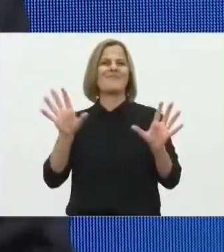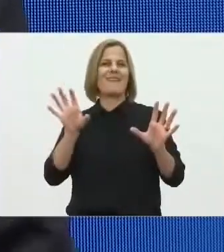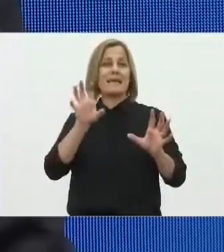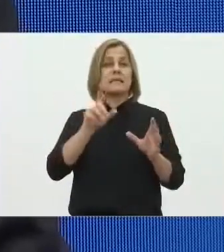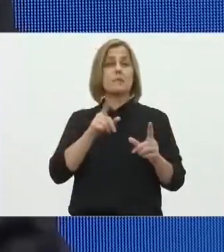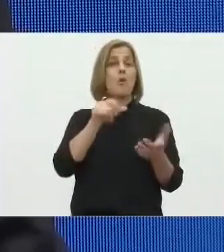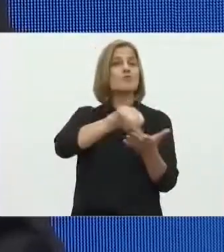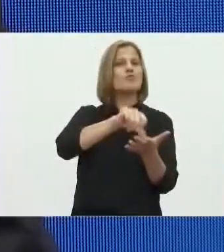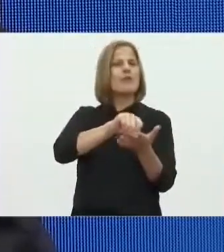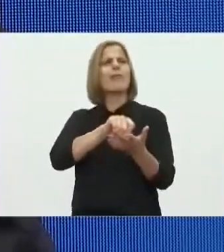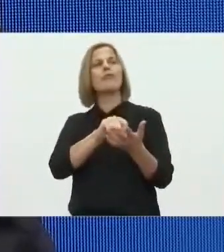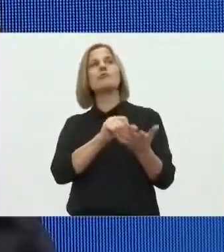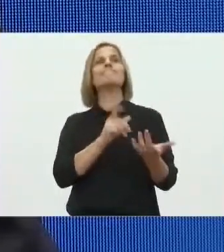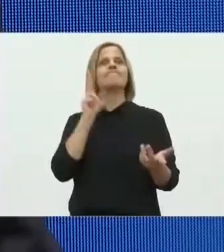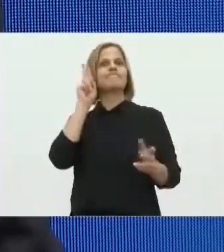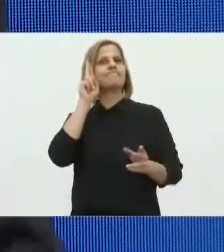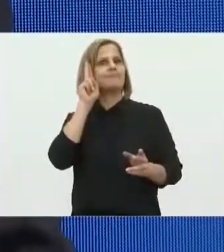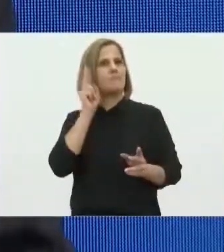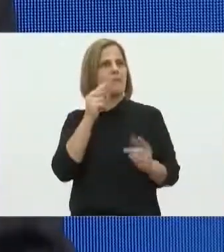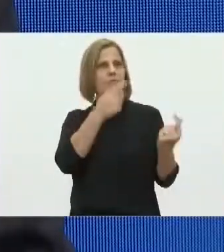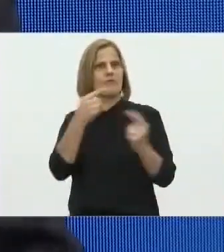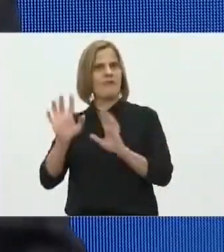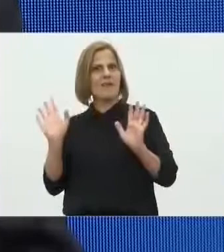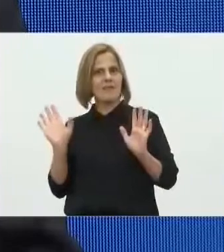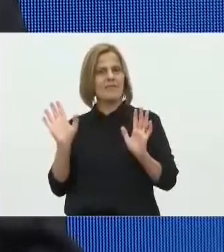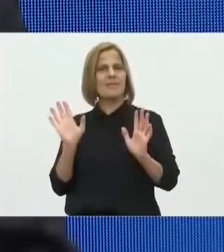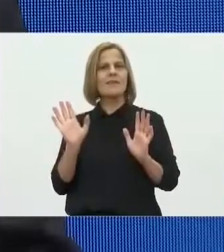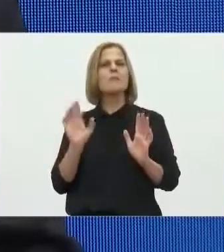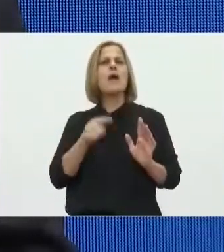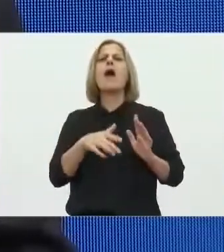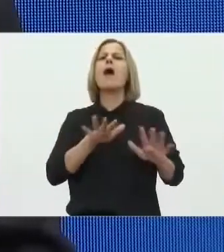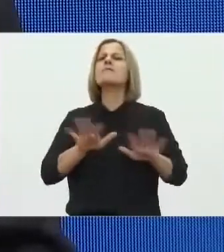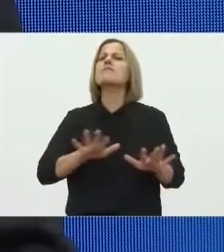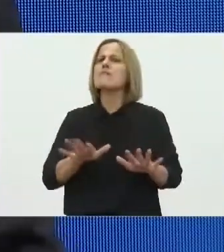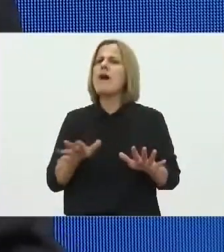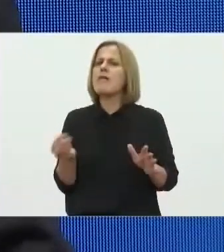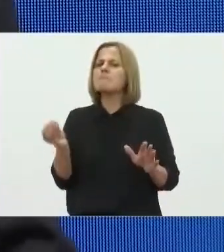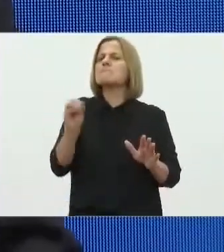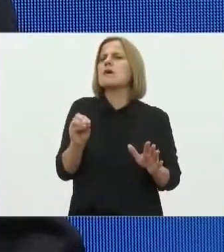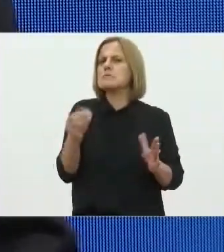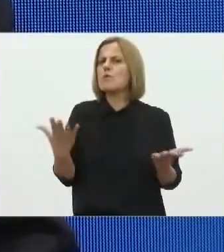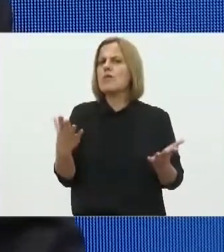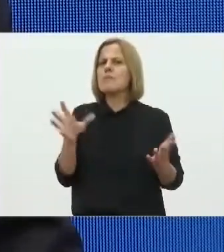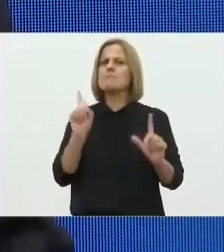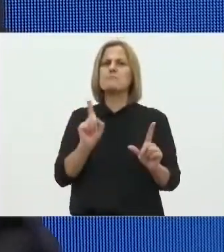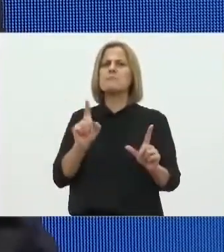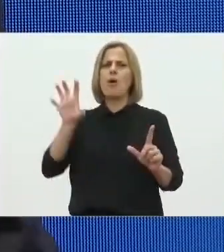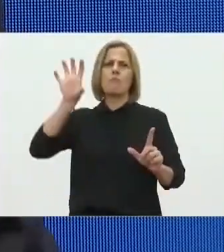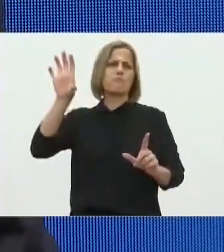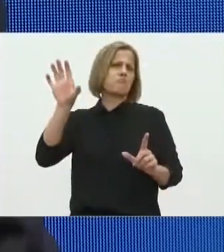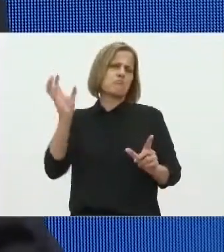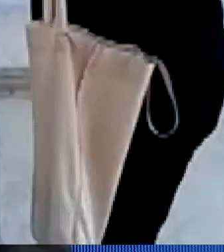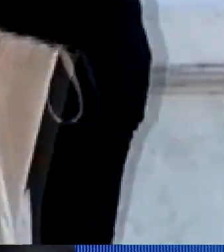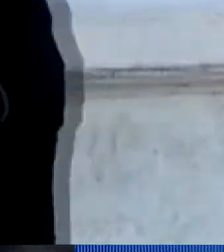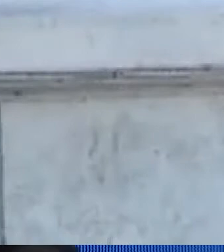había que tener un tratamiento y un resguardo distinto. Es decir, será una actividad que va a poder sumarse al del resto de las